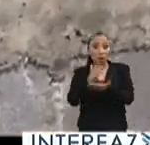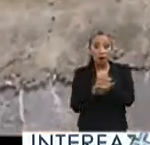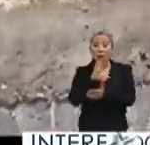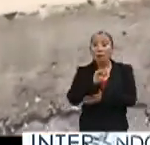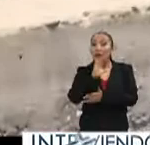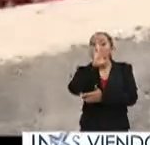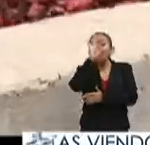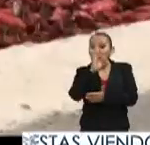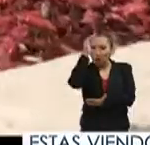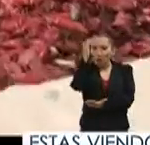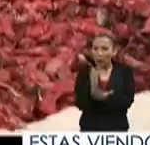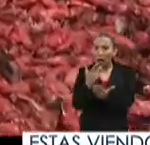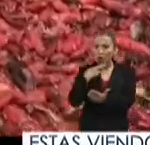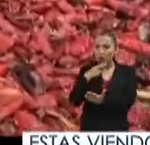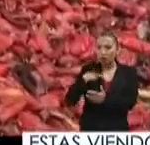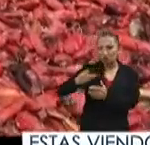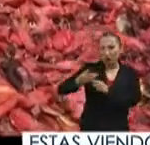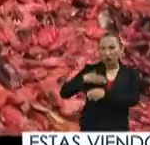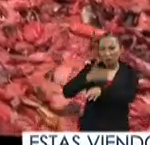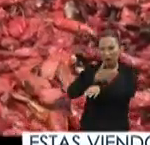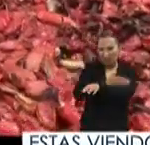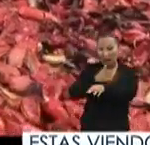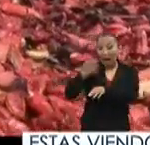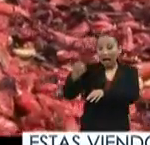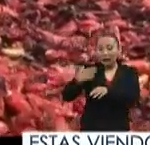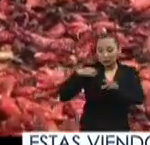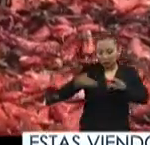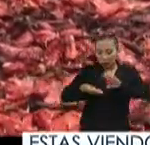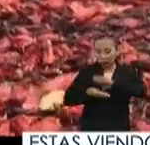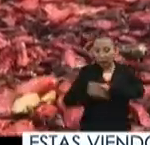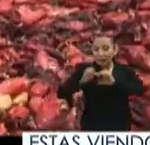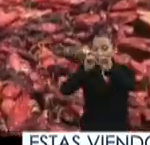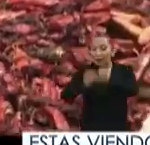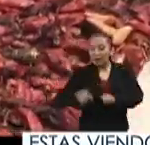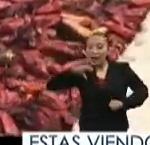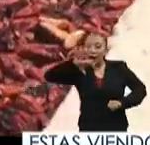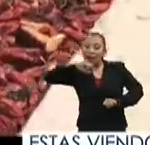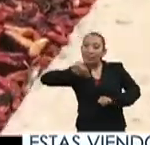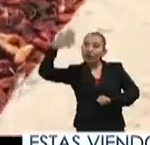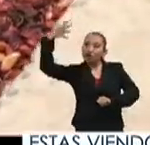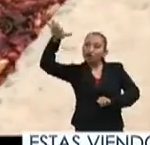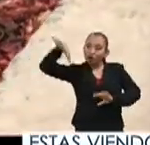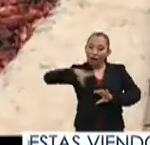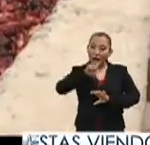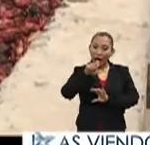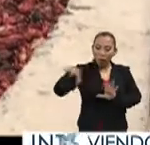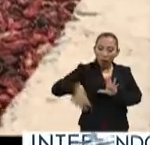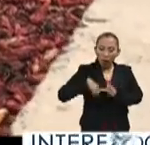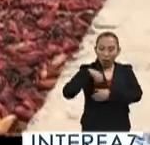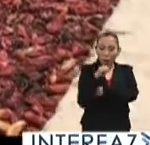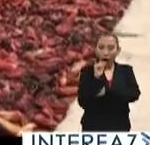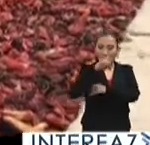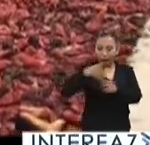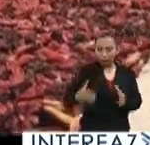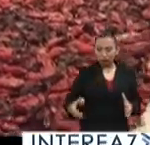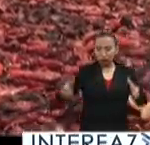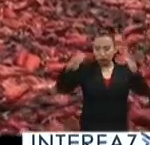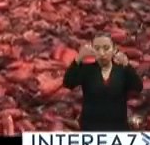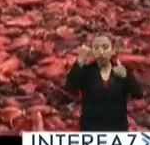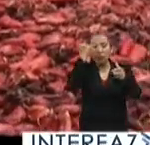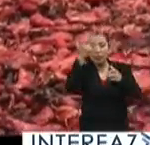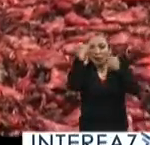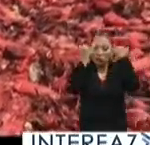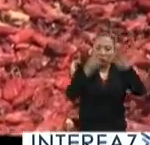más del 95% el uso de leña. Este dispositivo se acompaña de un sistema de calentamiento solar de agua que almacena un tanque. La idea